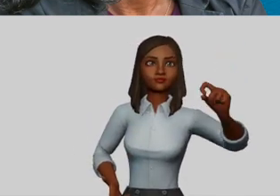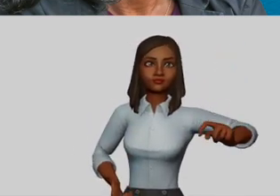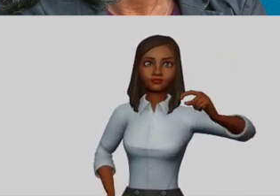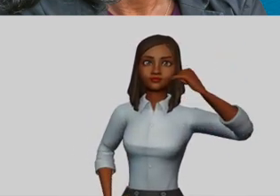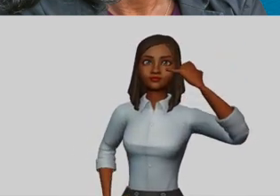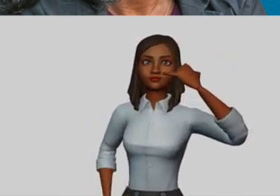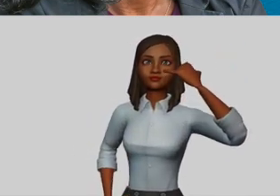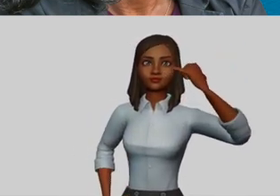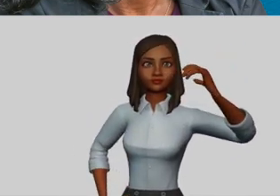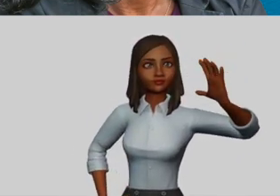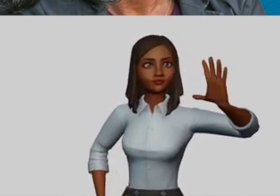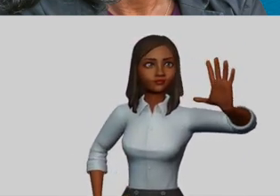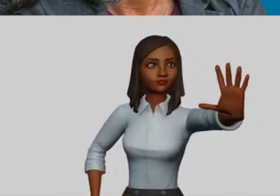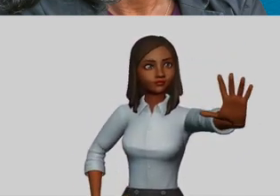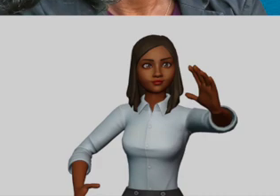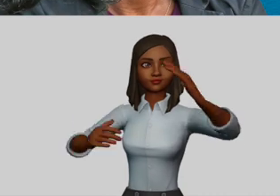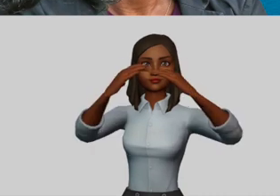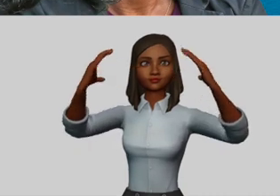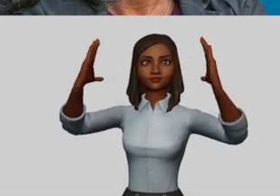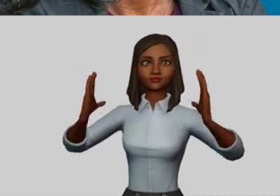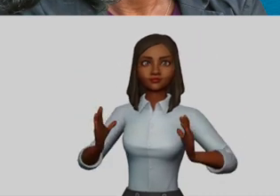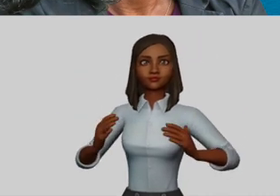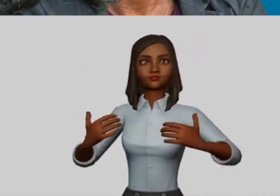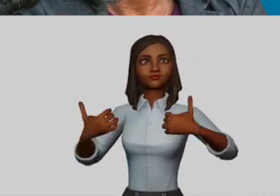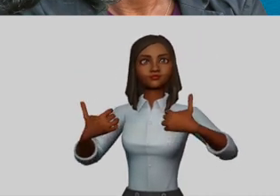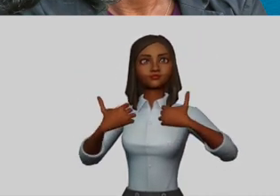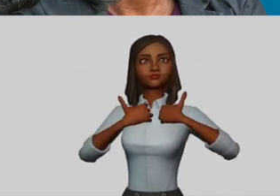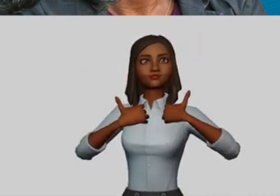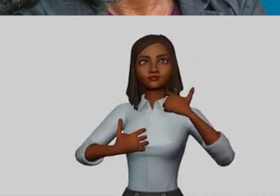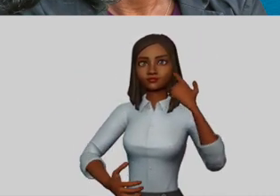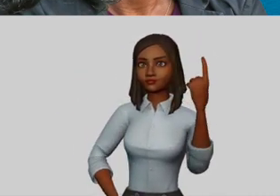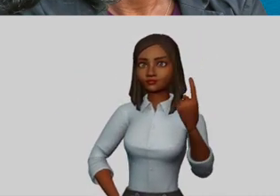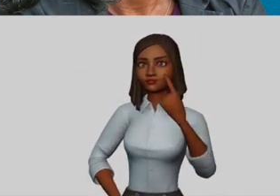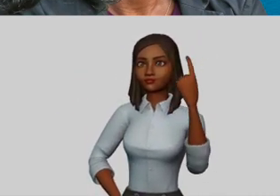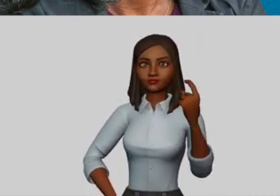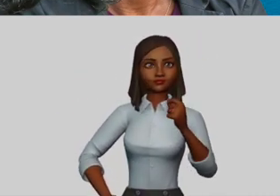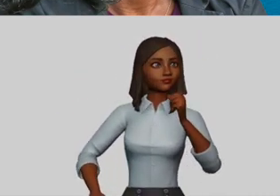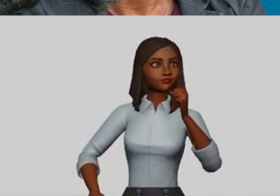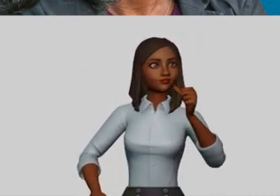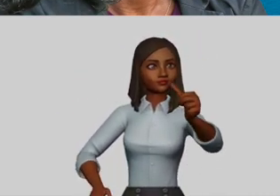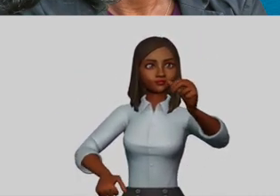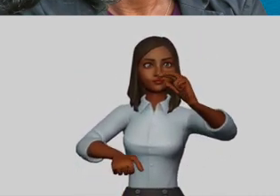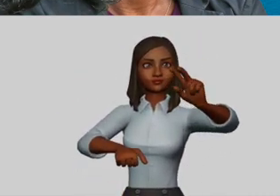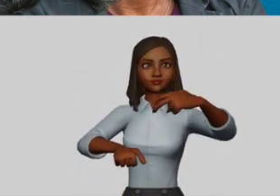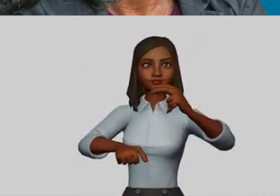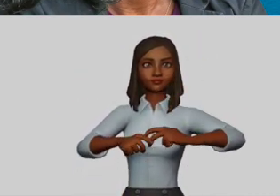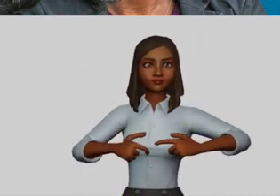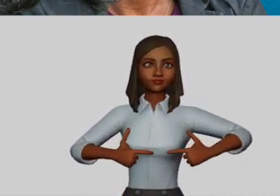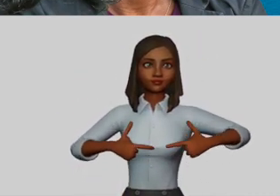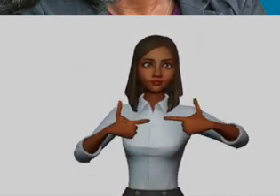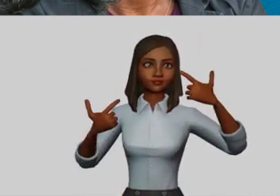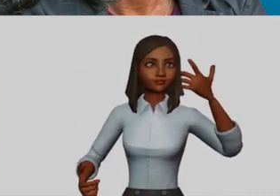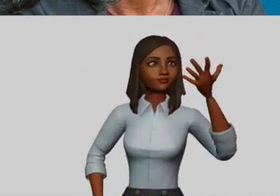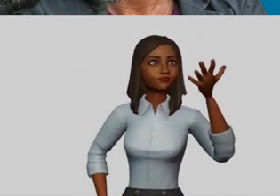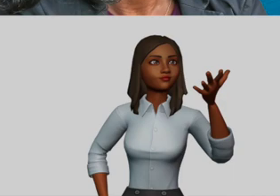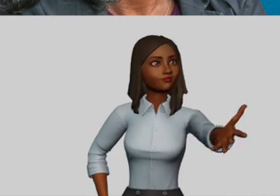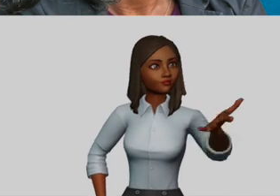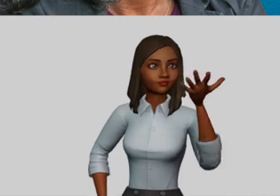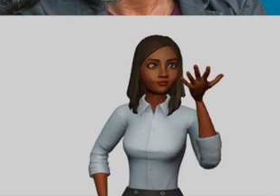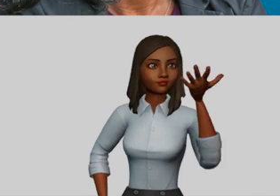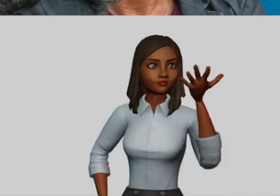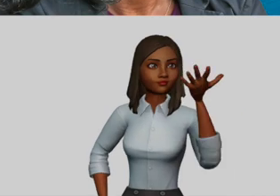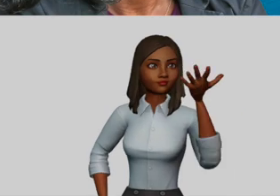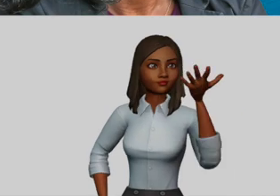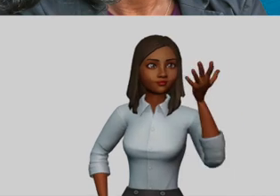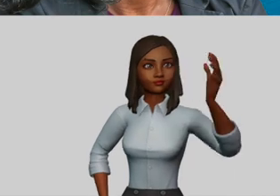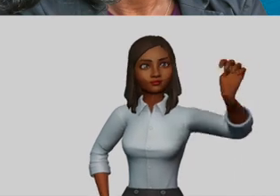de la persona que son sorda o las personas que tienen diferente tipo de capacidades. Bien, miren, yo creo que hemos hecho